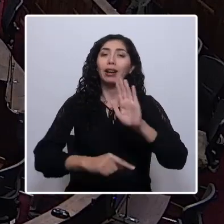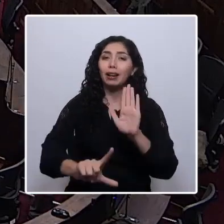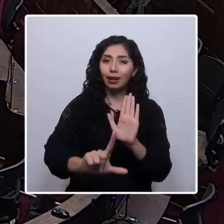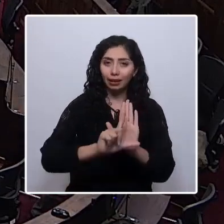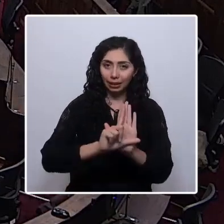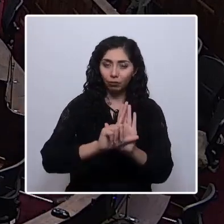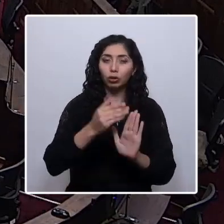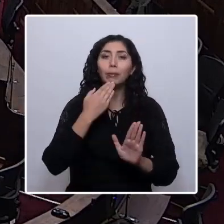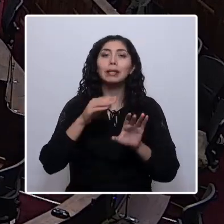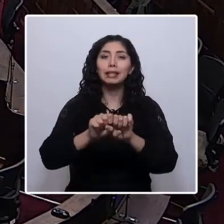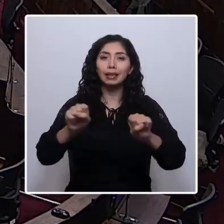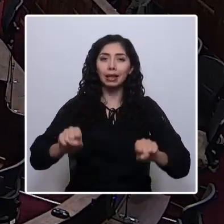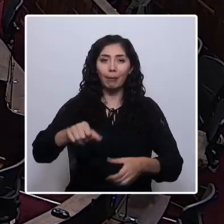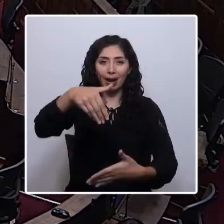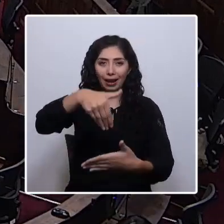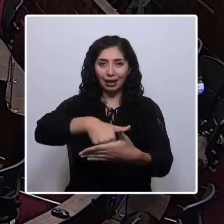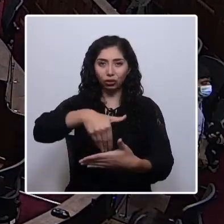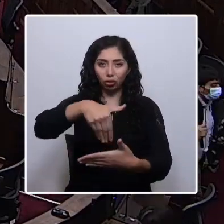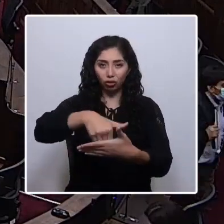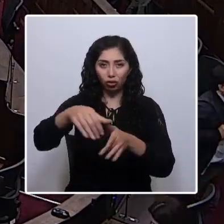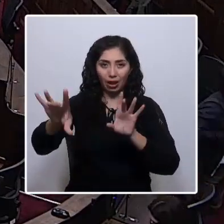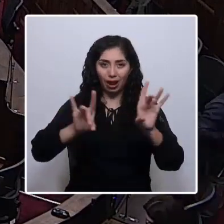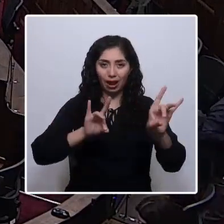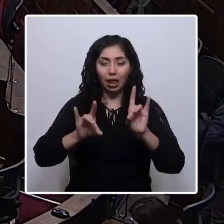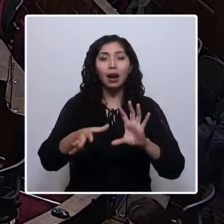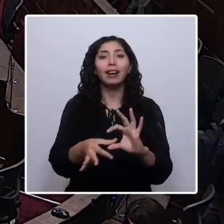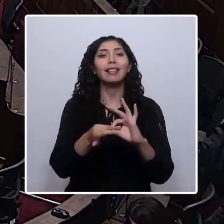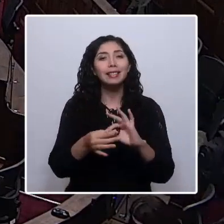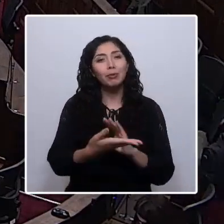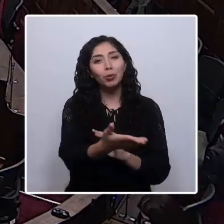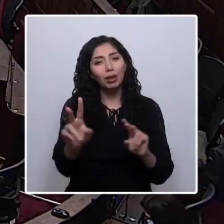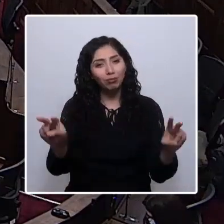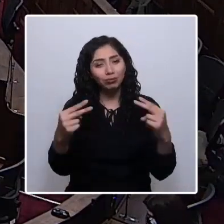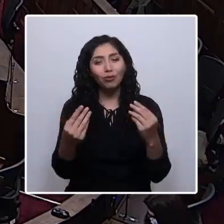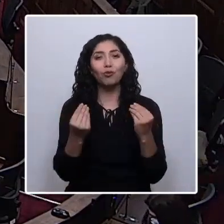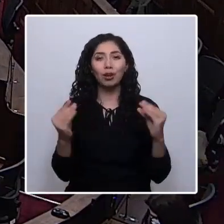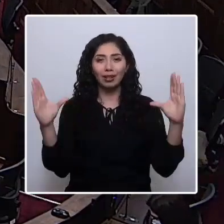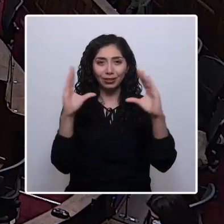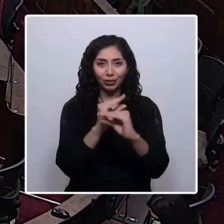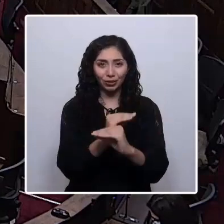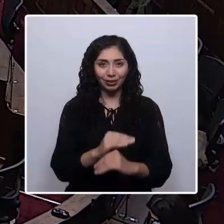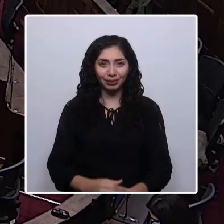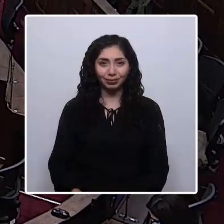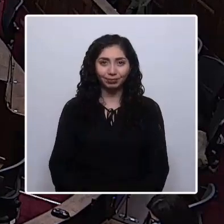y Sistema Electoral. Agradecemos su compañía. Muy buenas noches.